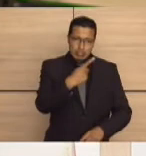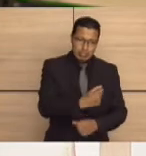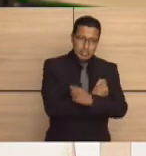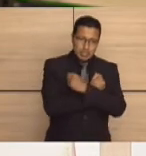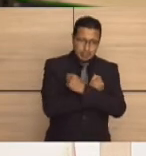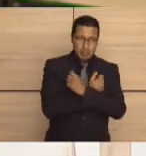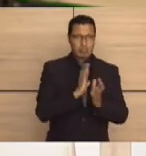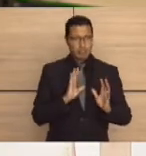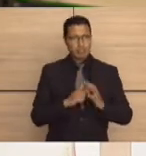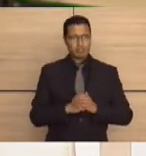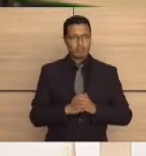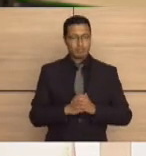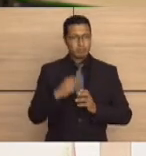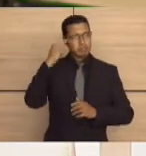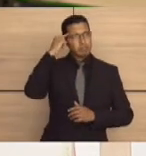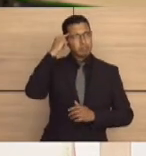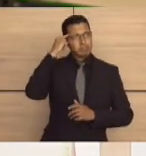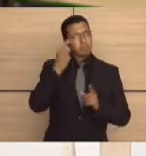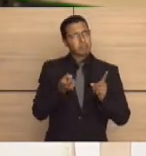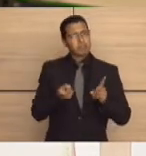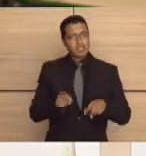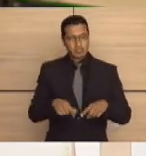También considero pues que